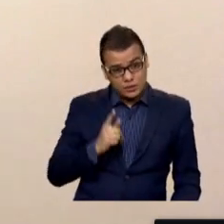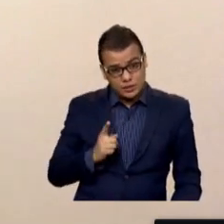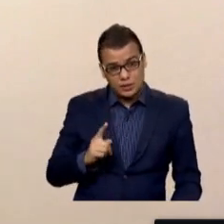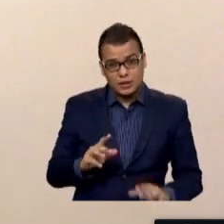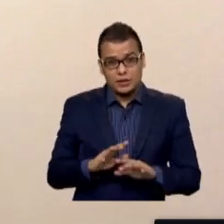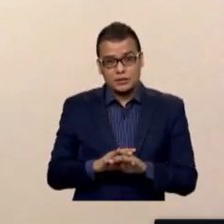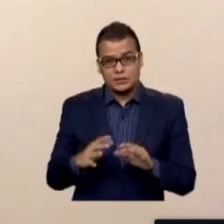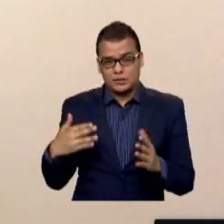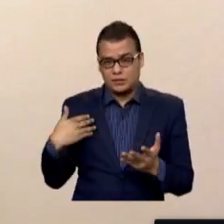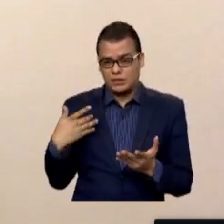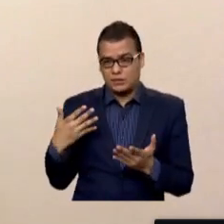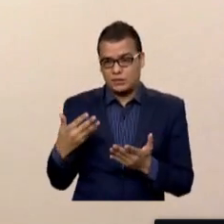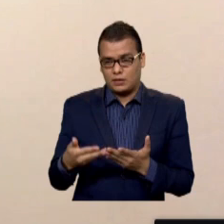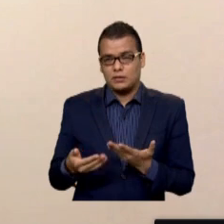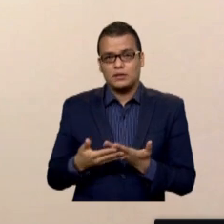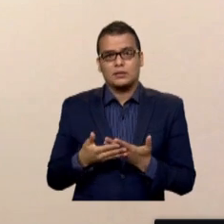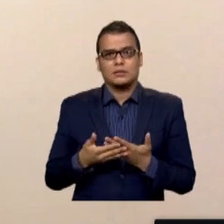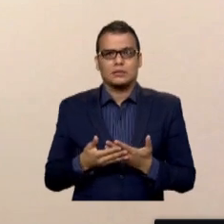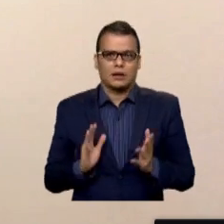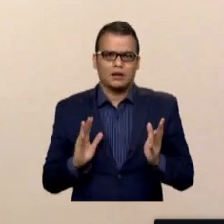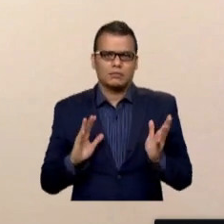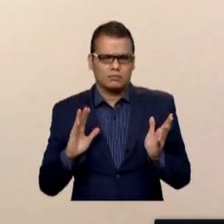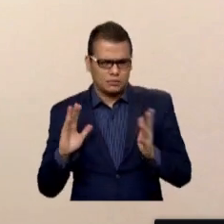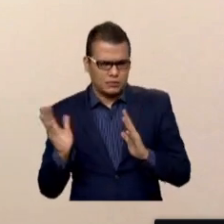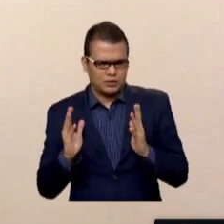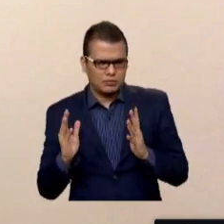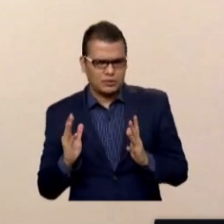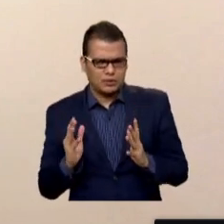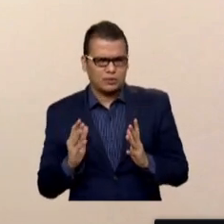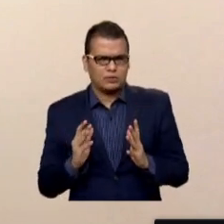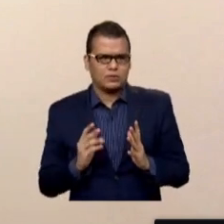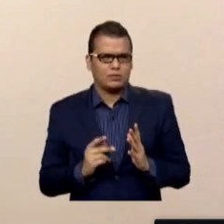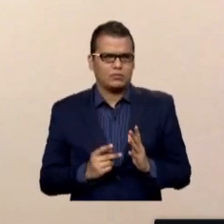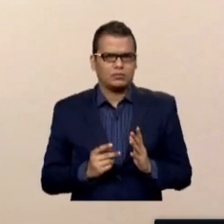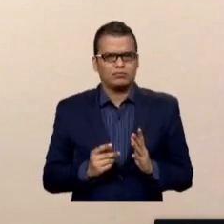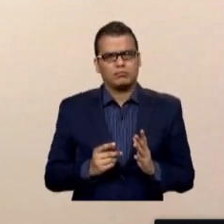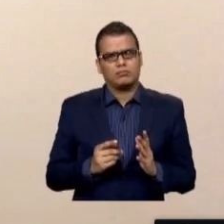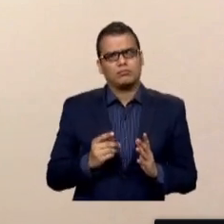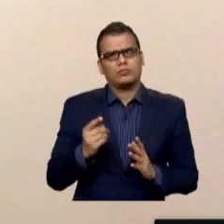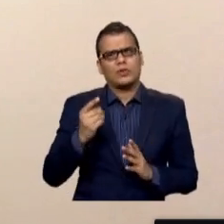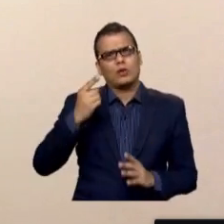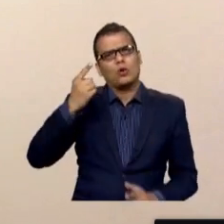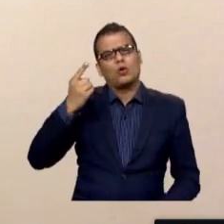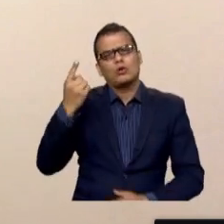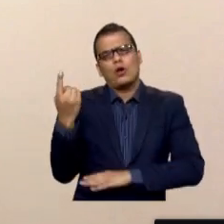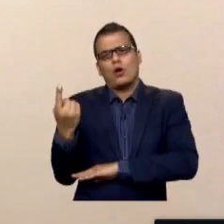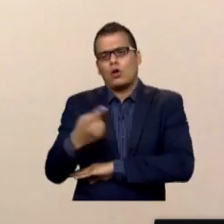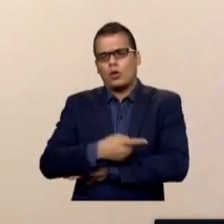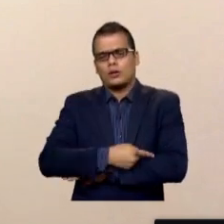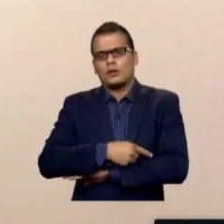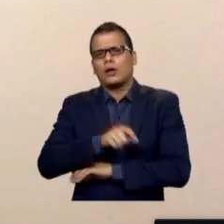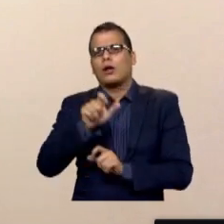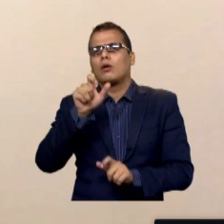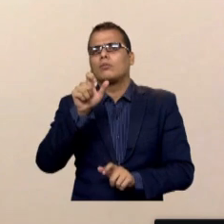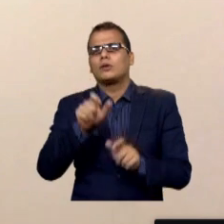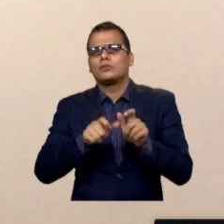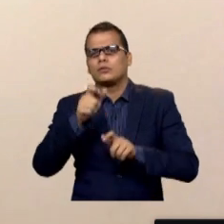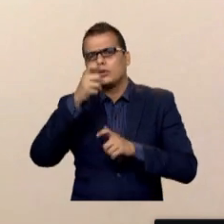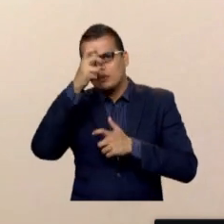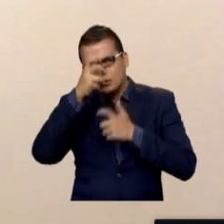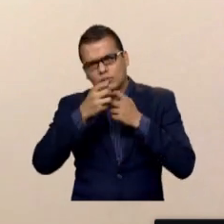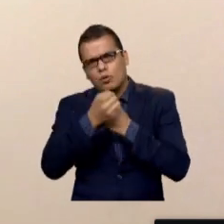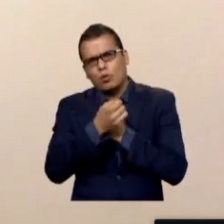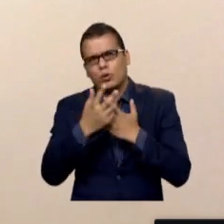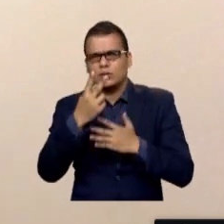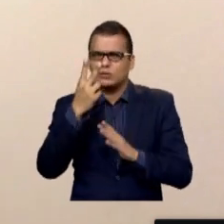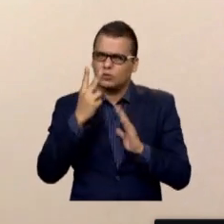de epidemia, podremos decir que un poco más, cerca de 2.000 pruebas por día en promedio. Hay días que subimos más, hay días que